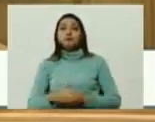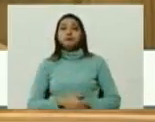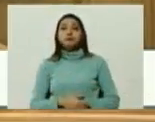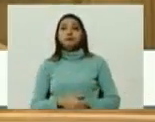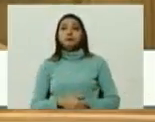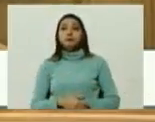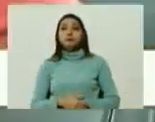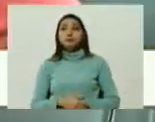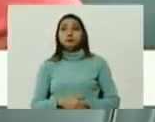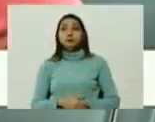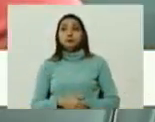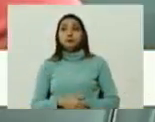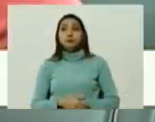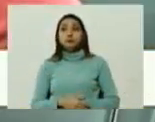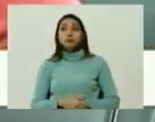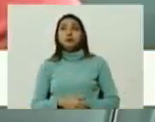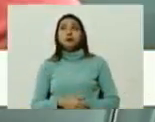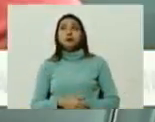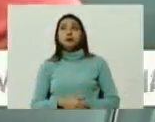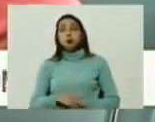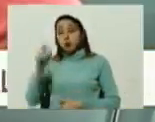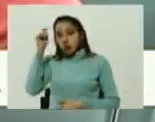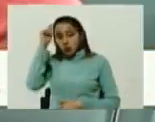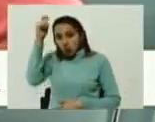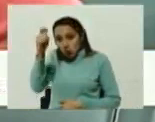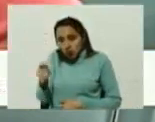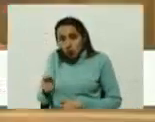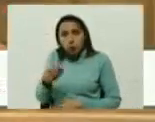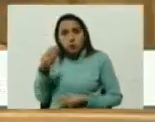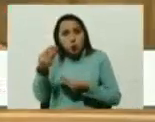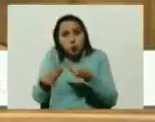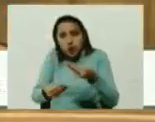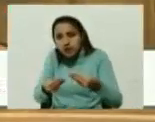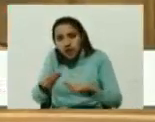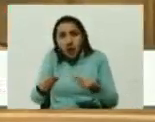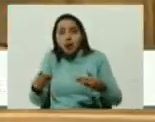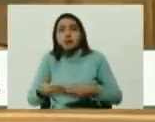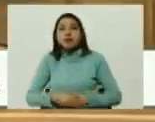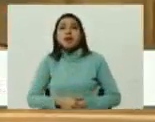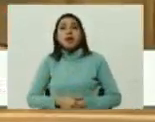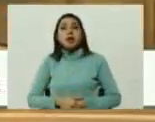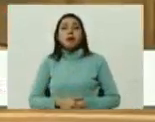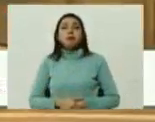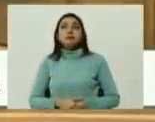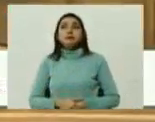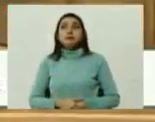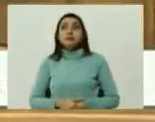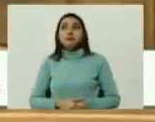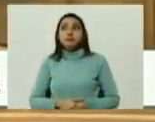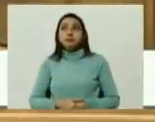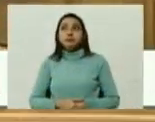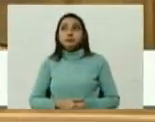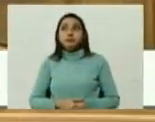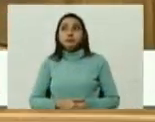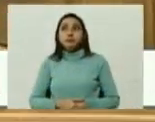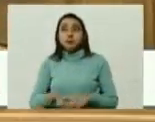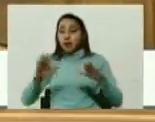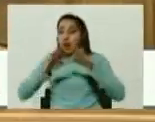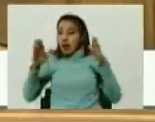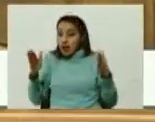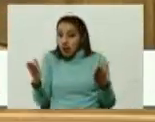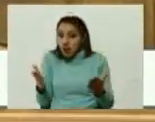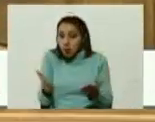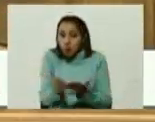que una solemnidad y es una acción que el mundo entero